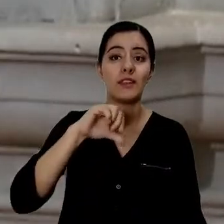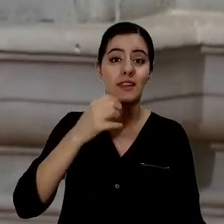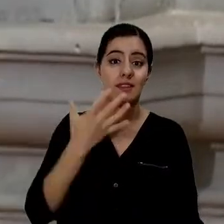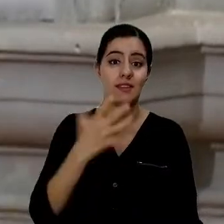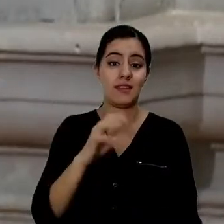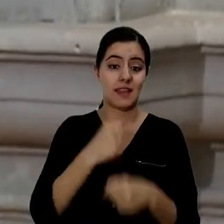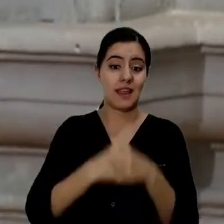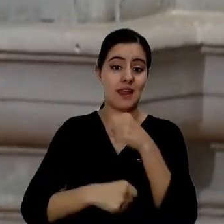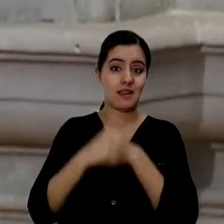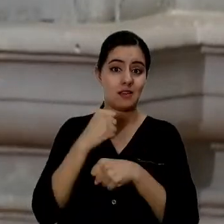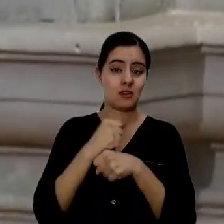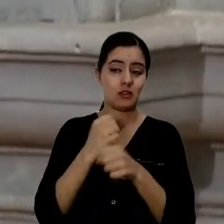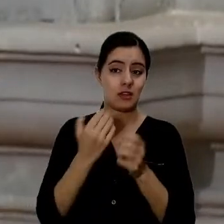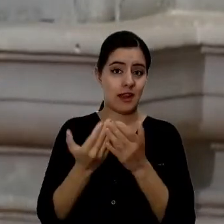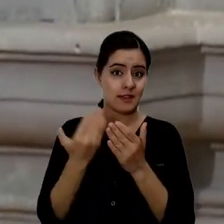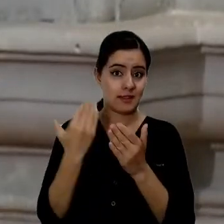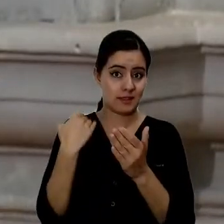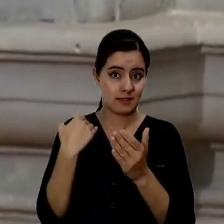se perpetraba